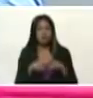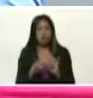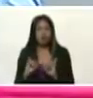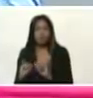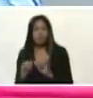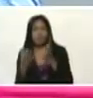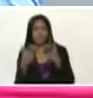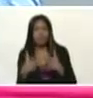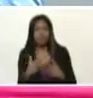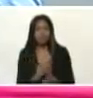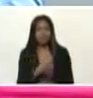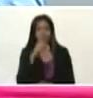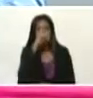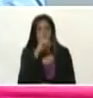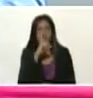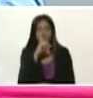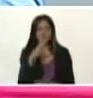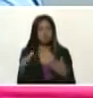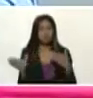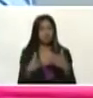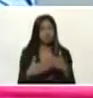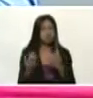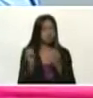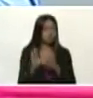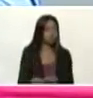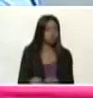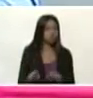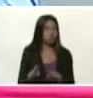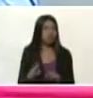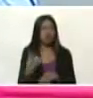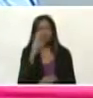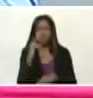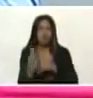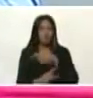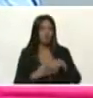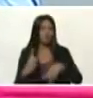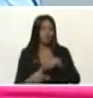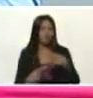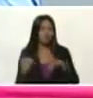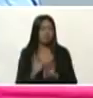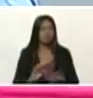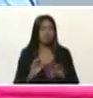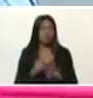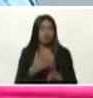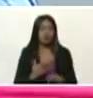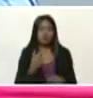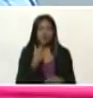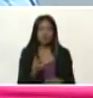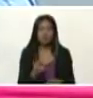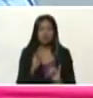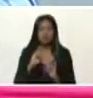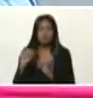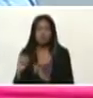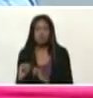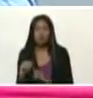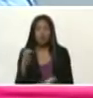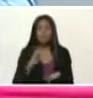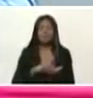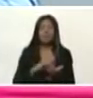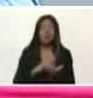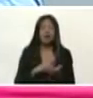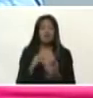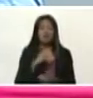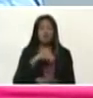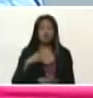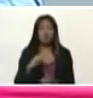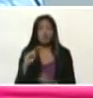empresa, presidente. Hace un año cerrada, abandonada, sin producir. Yo quiero decirle, presidente, que como usted sabe, en Miranda hoy somos de